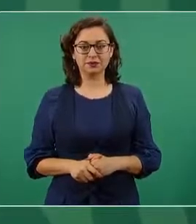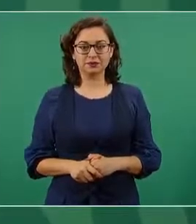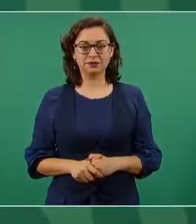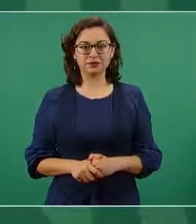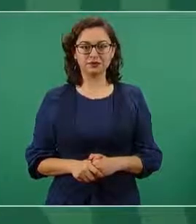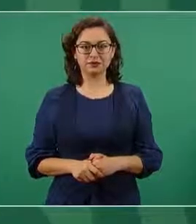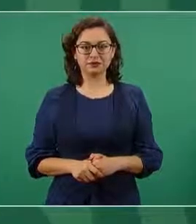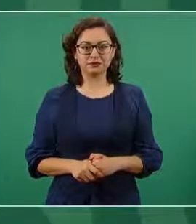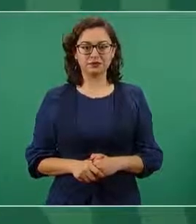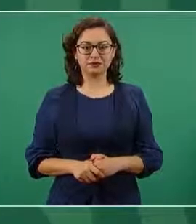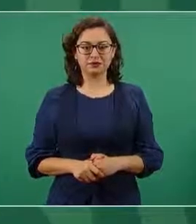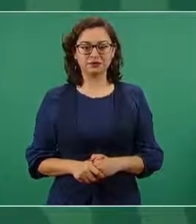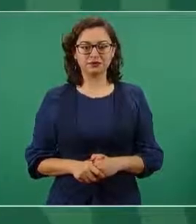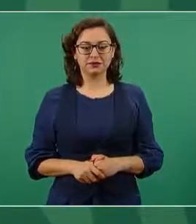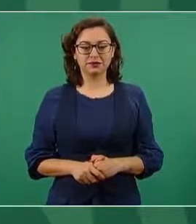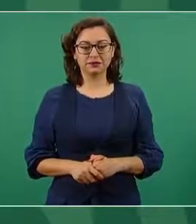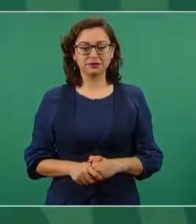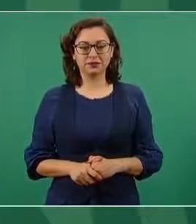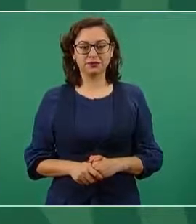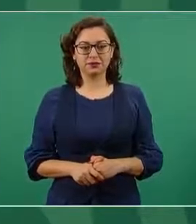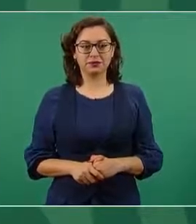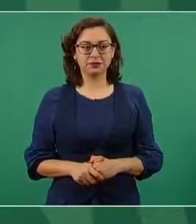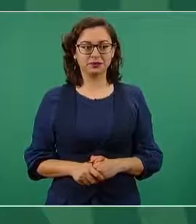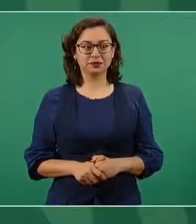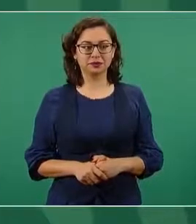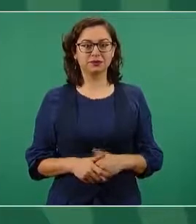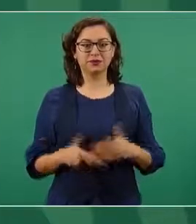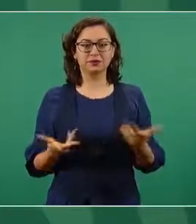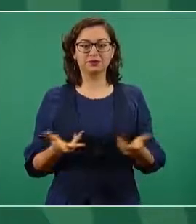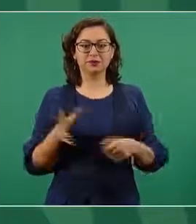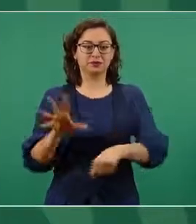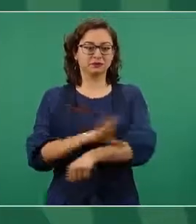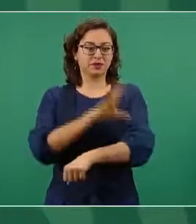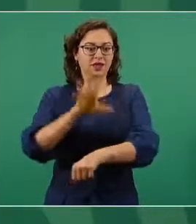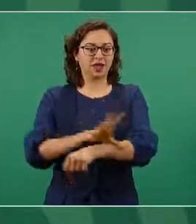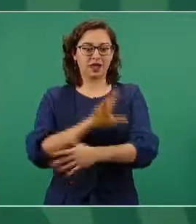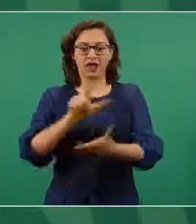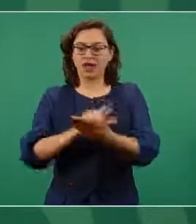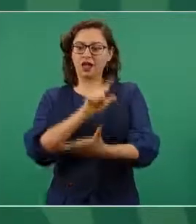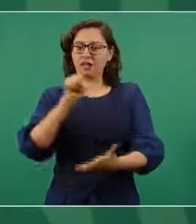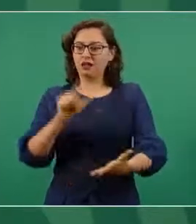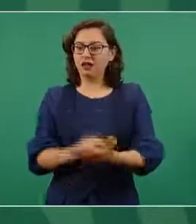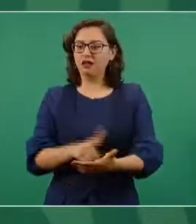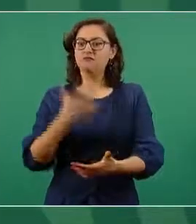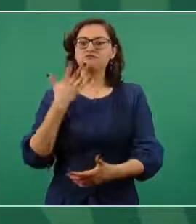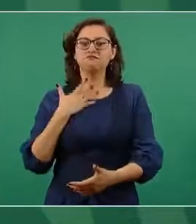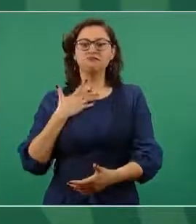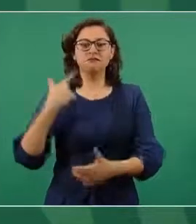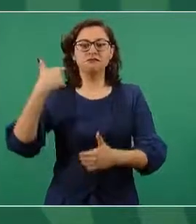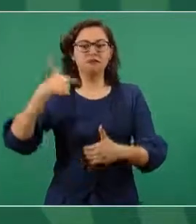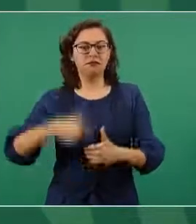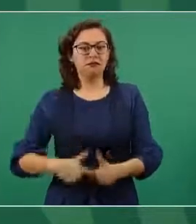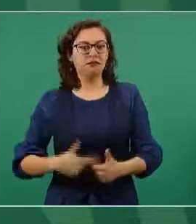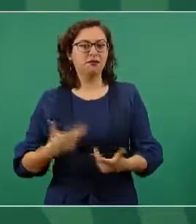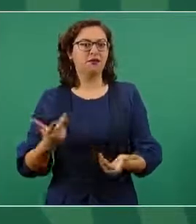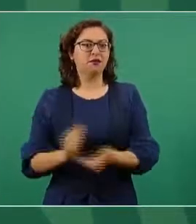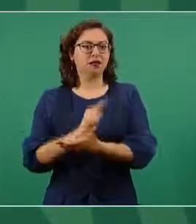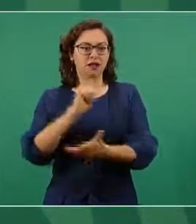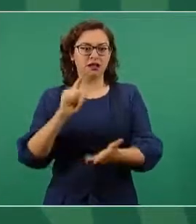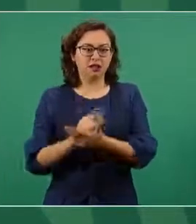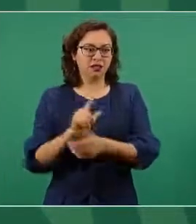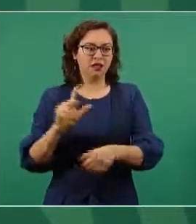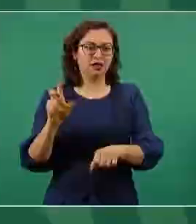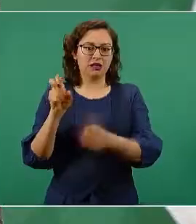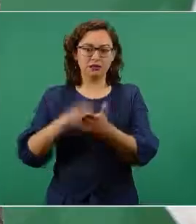En la reforma eléctrica, en la reforma de hidrocarburos, en la reforma